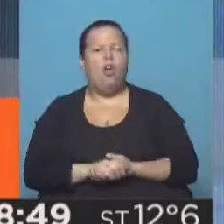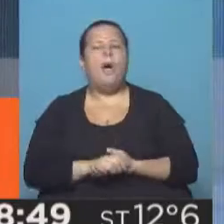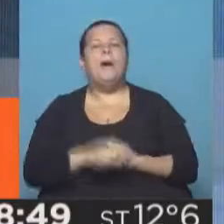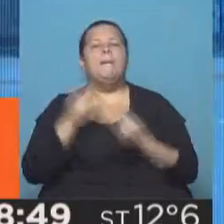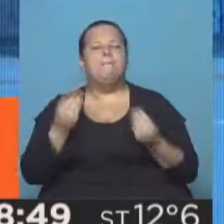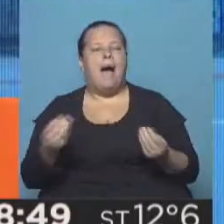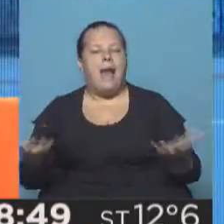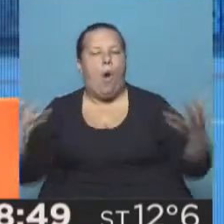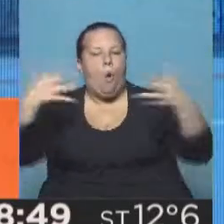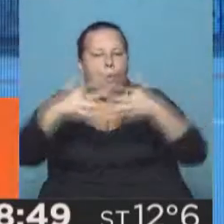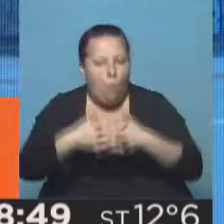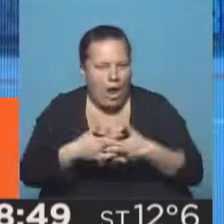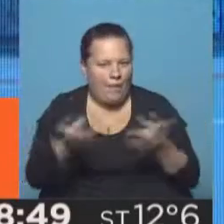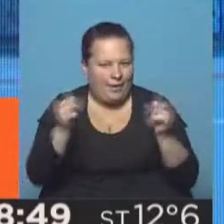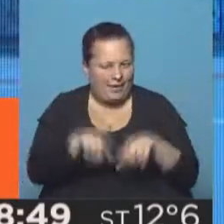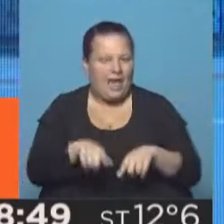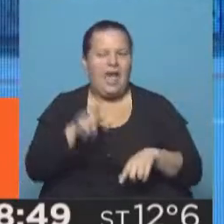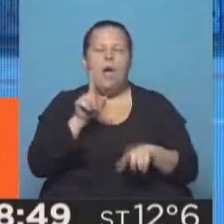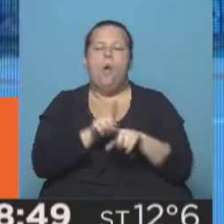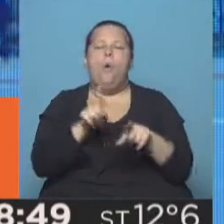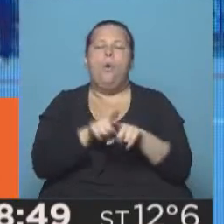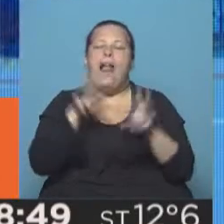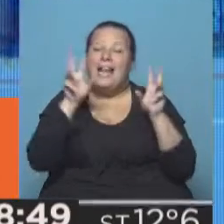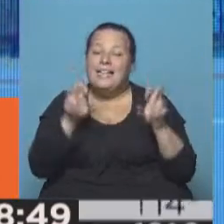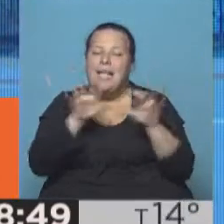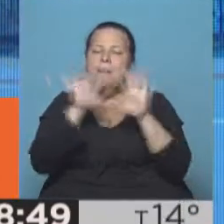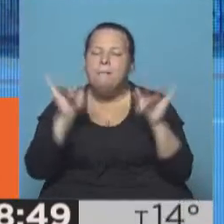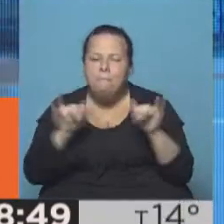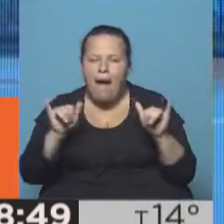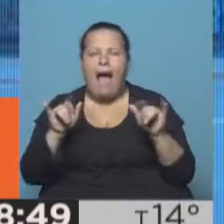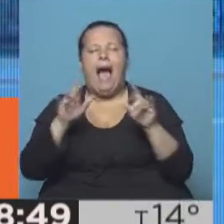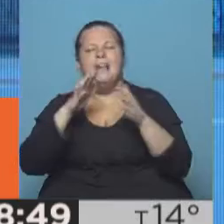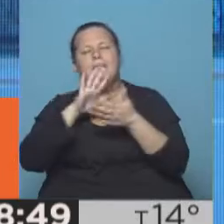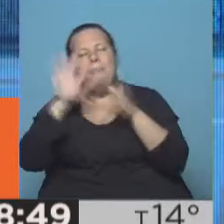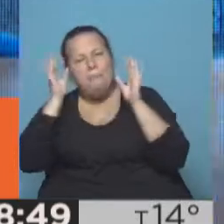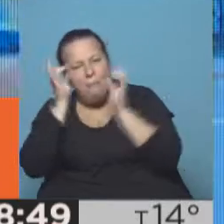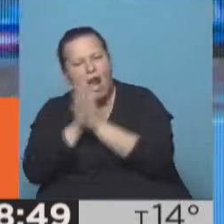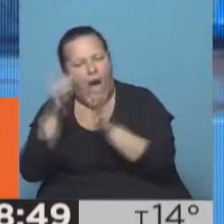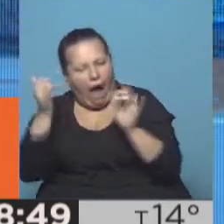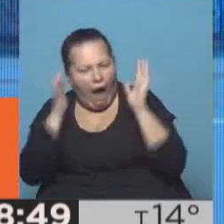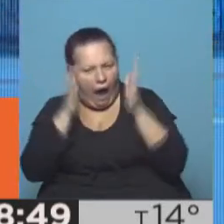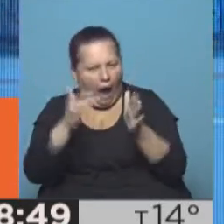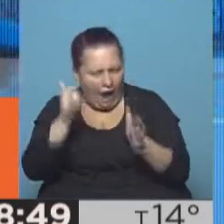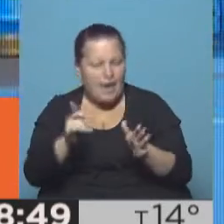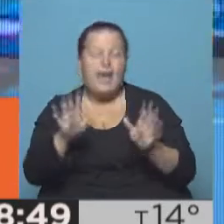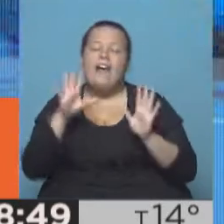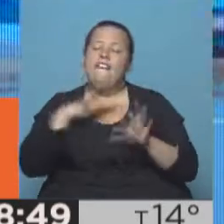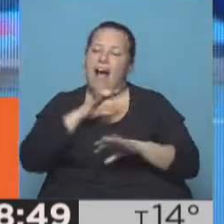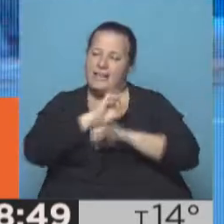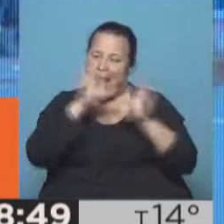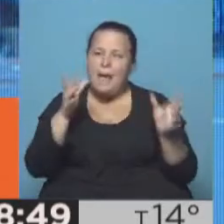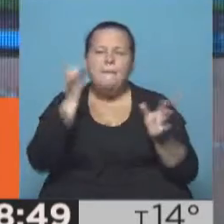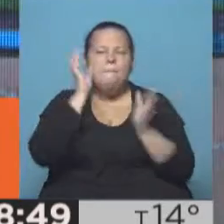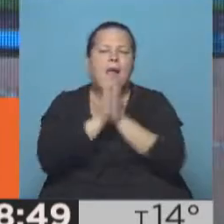la reintegración. Es decir, el tema de la paz y la reconciliación está puesto. Bien. Hay que entender que el perdón